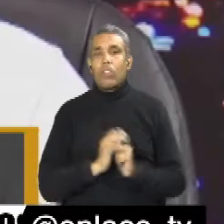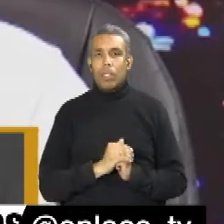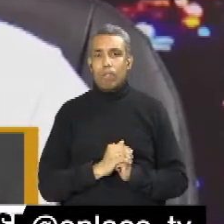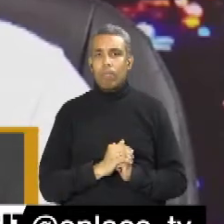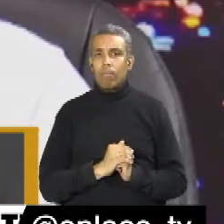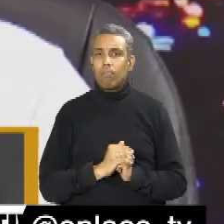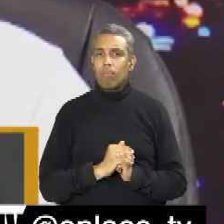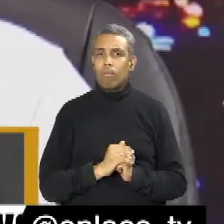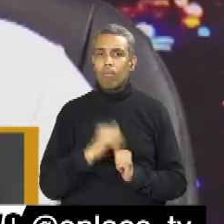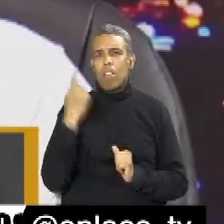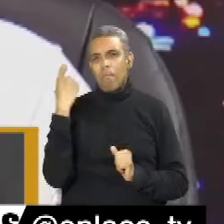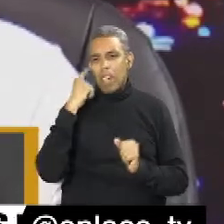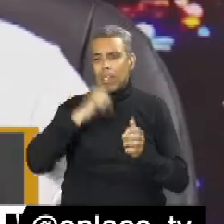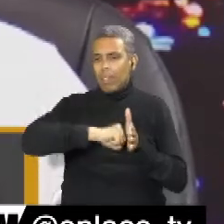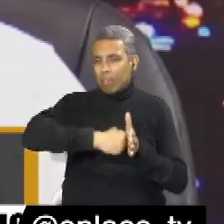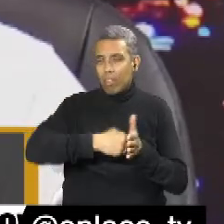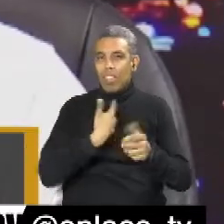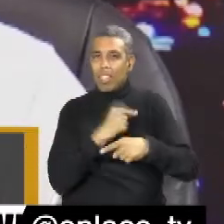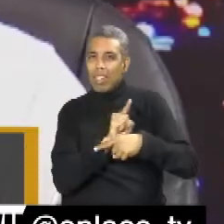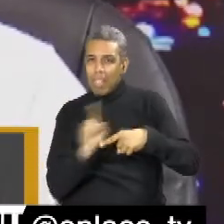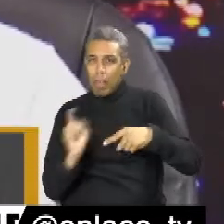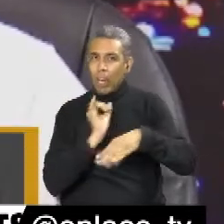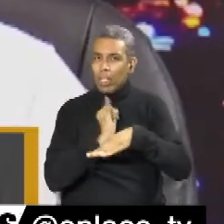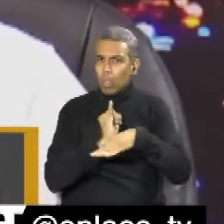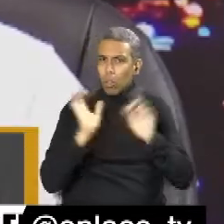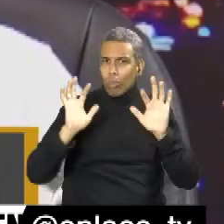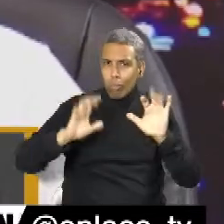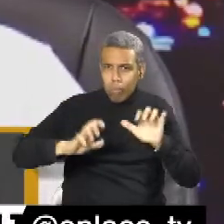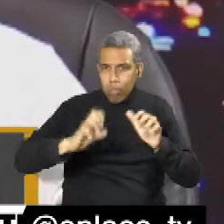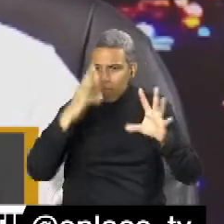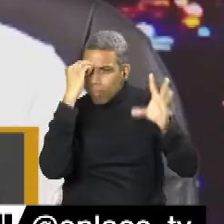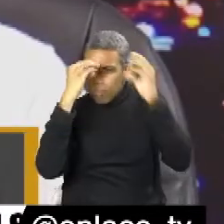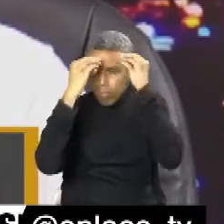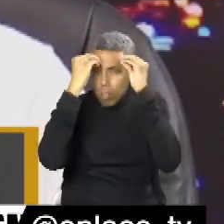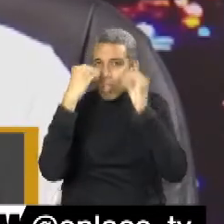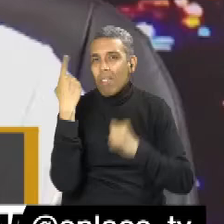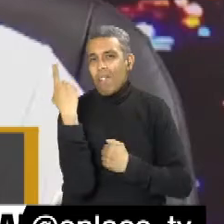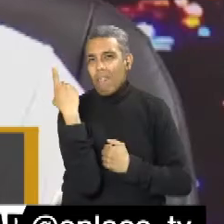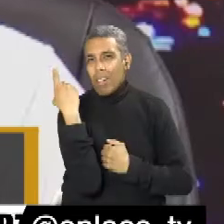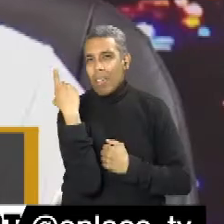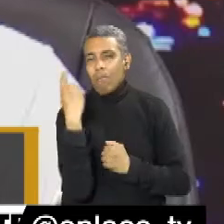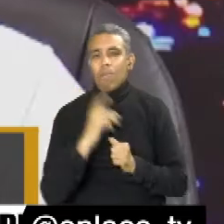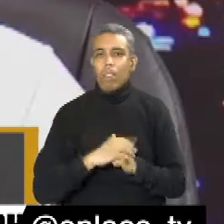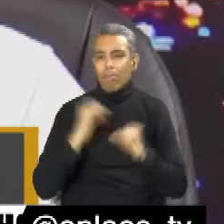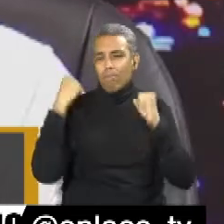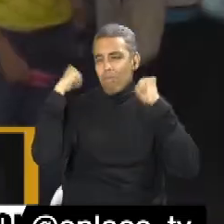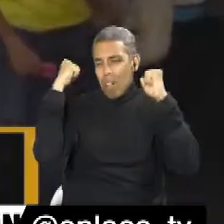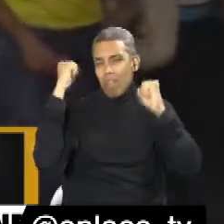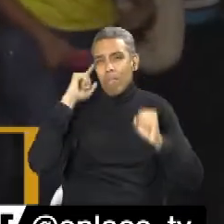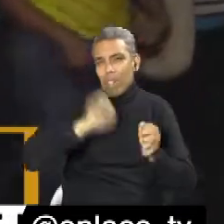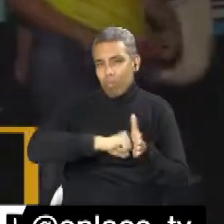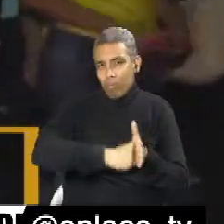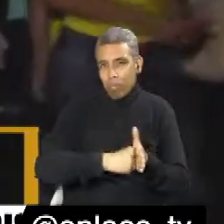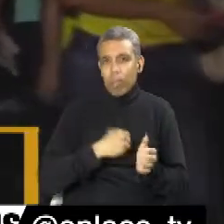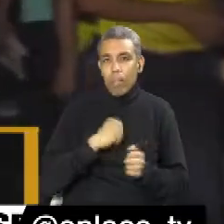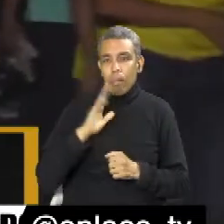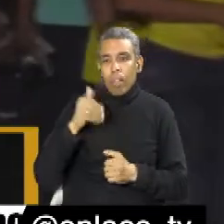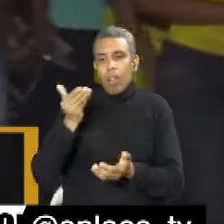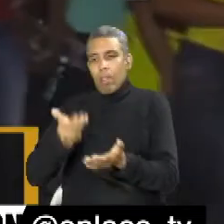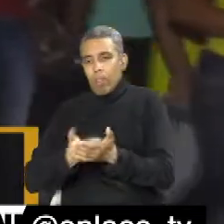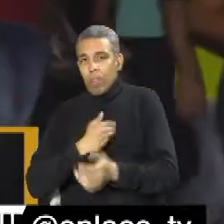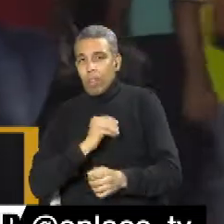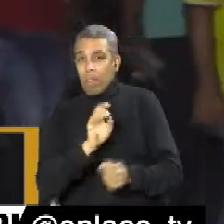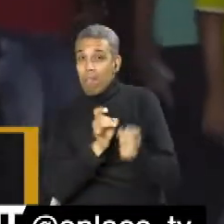por cuestiones del paro, pero y entrarían también junto con los niños a partir del 4 de julio. Se espera